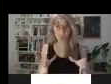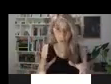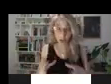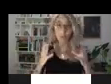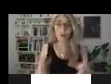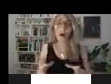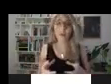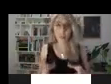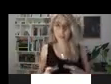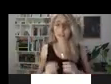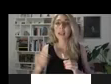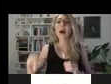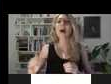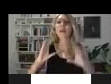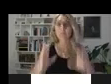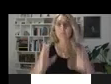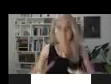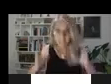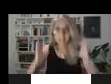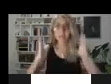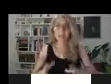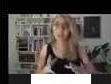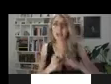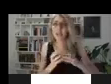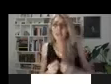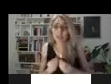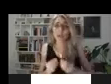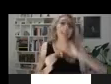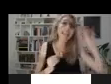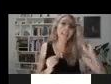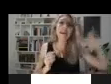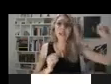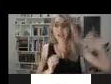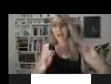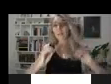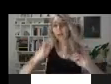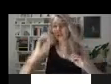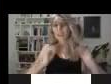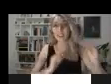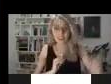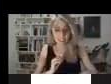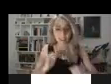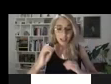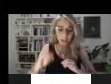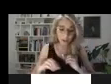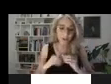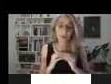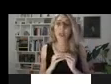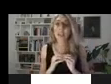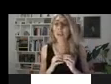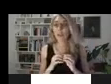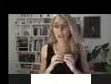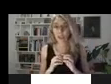permitir a ustedes como artistas empezar a pensar, bueno, de qué manera podemos